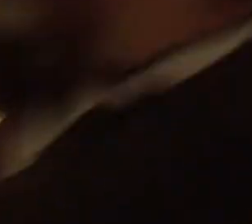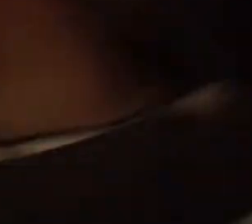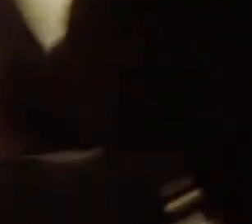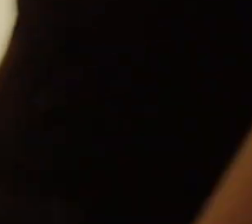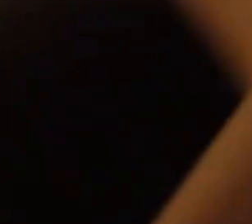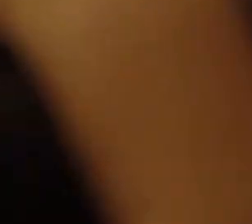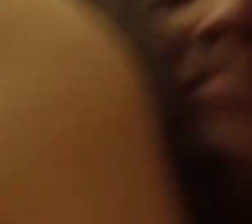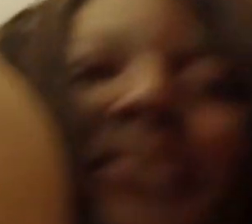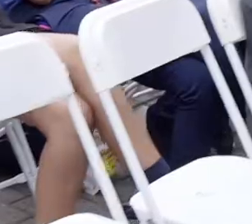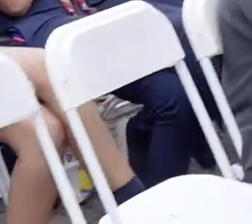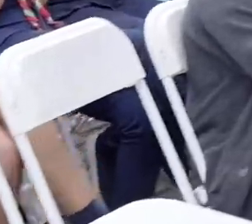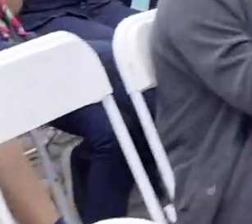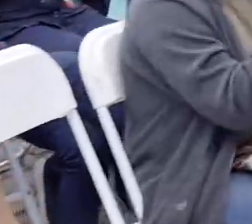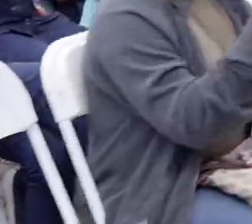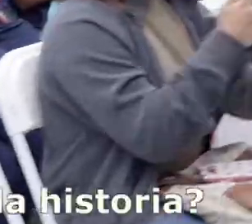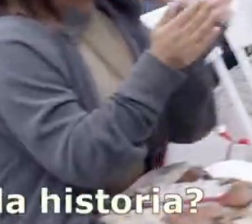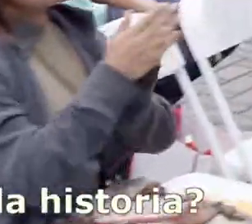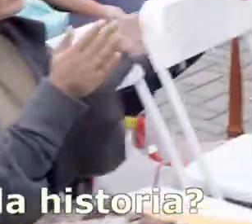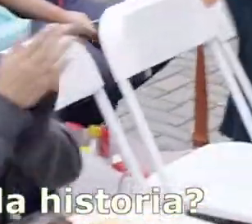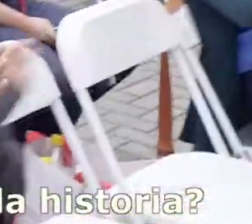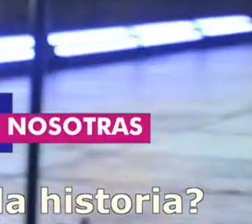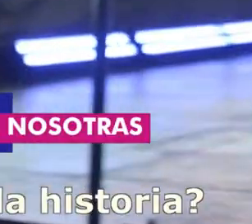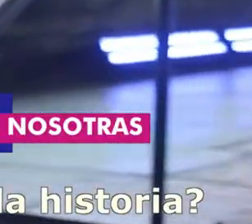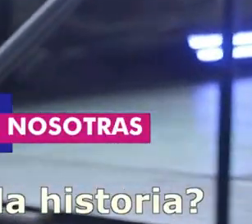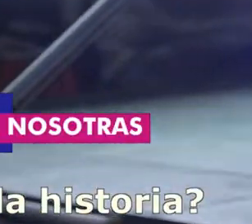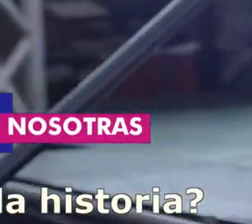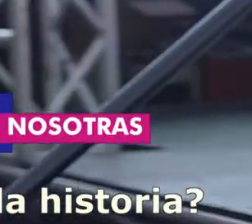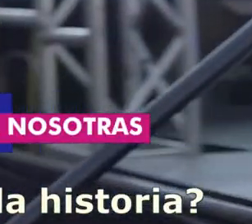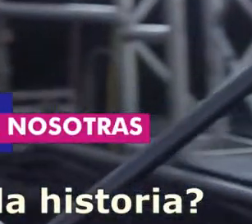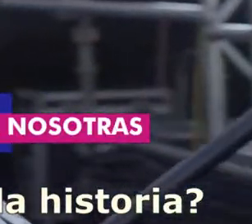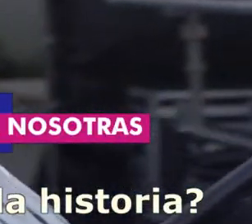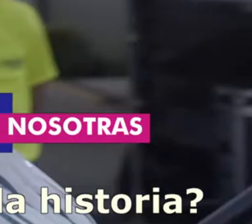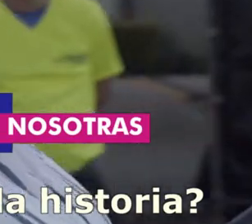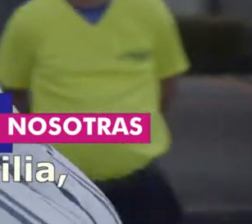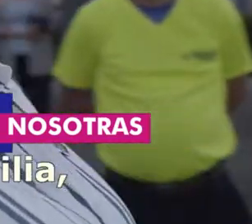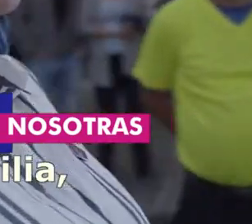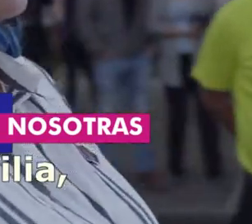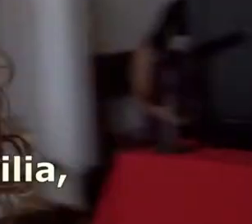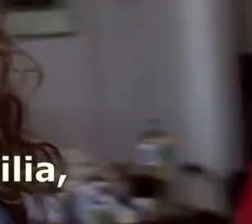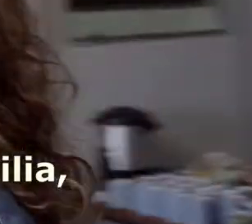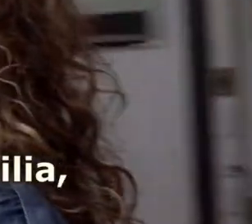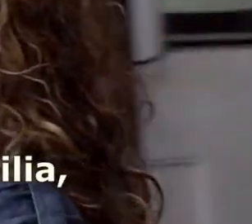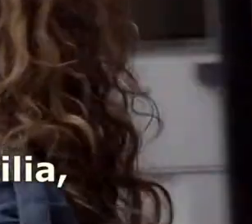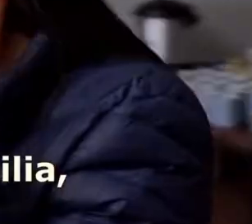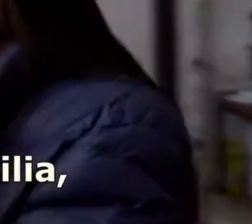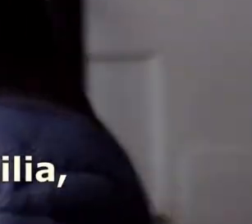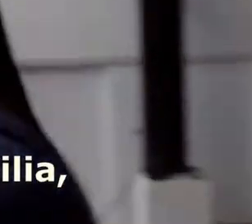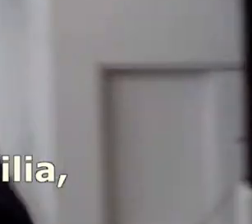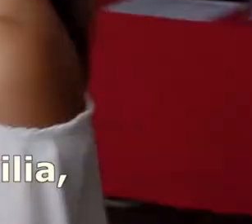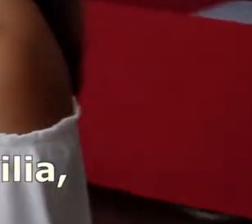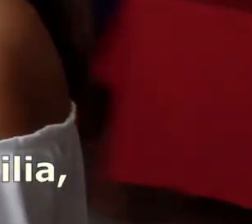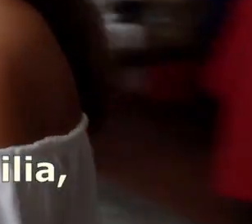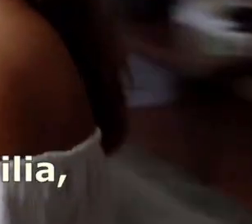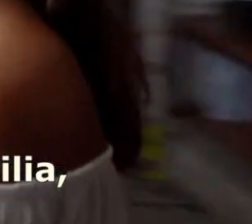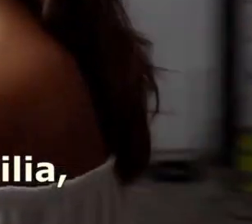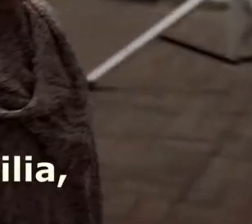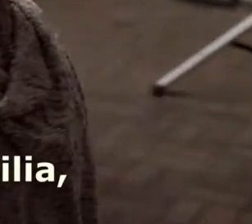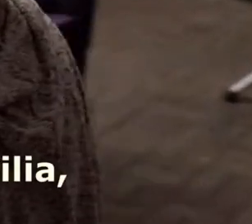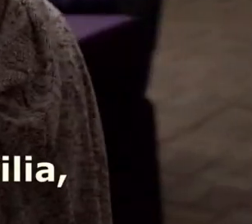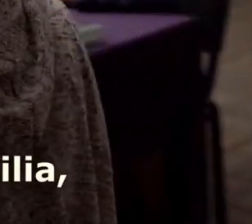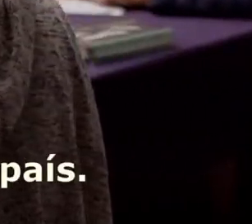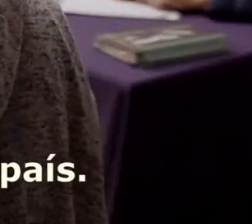Les insto a pensar, ¿cómo quieren cambiar ustedes la historia? No solo de ustedes, de su familia, de sus